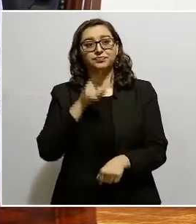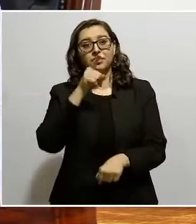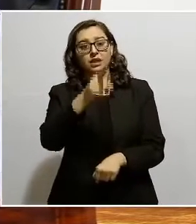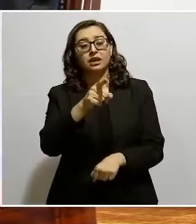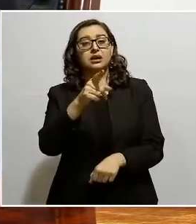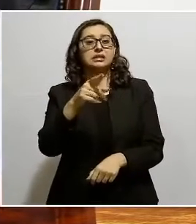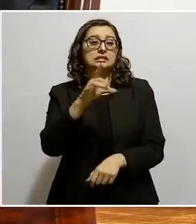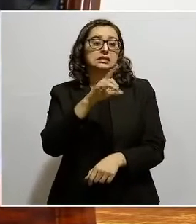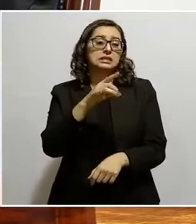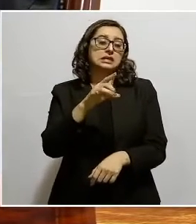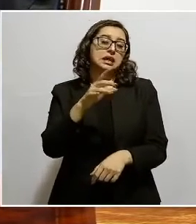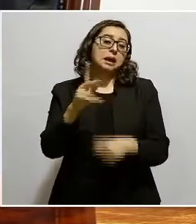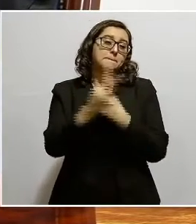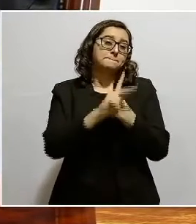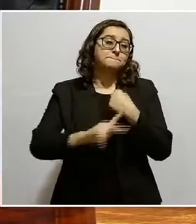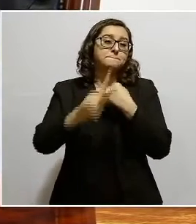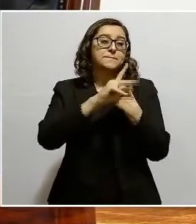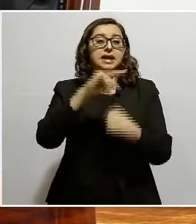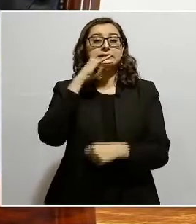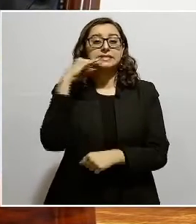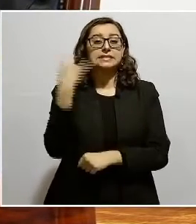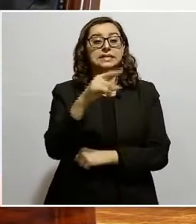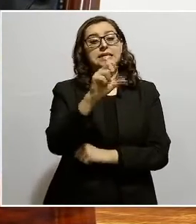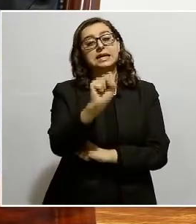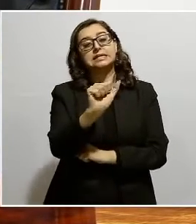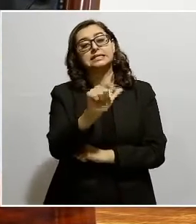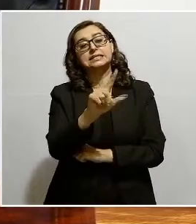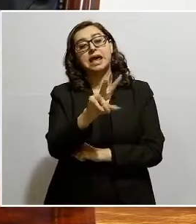de Chile, Salvador Allende,